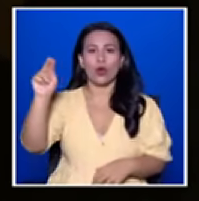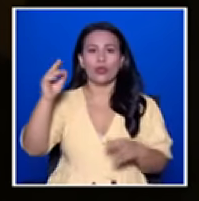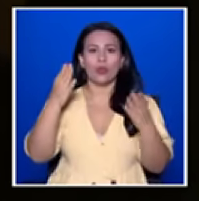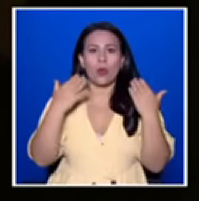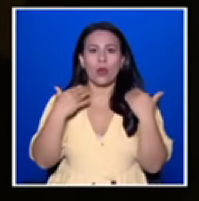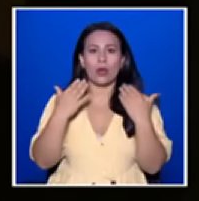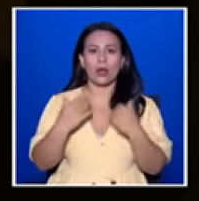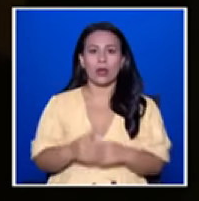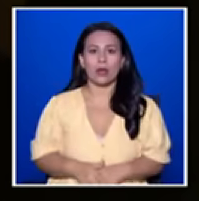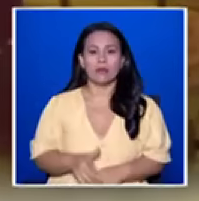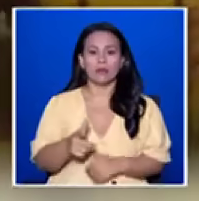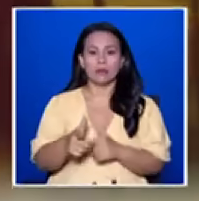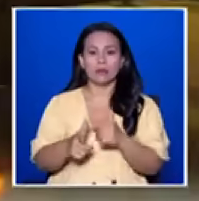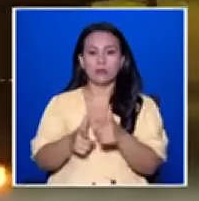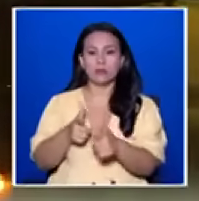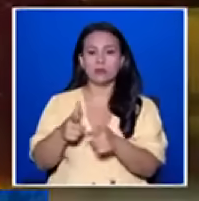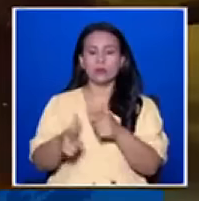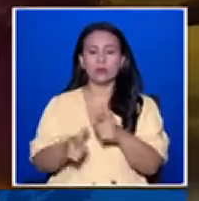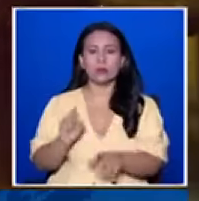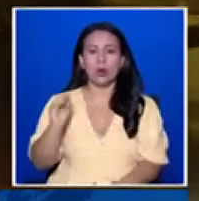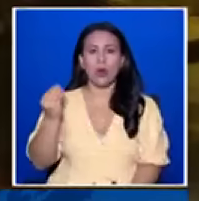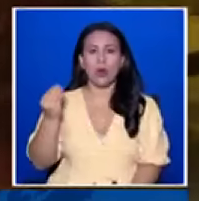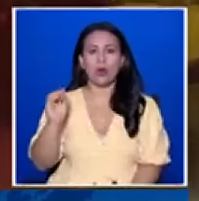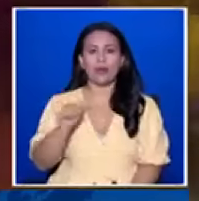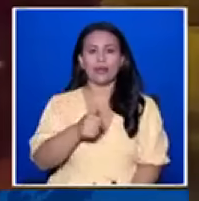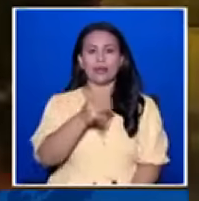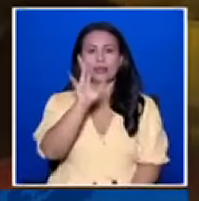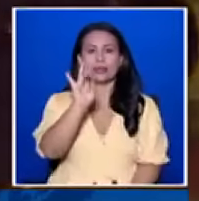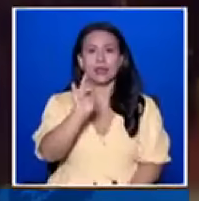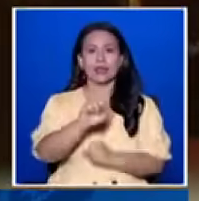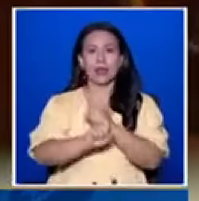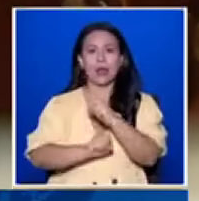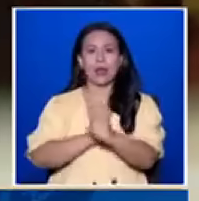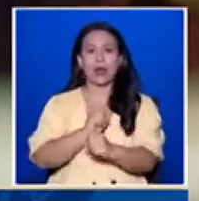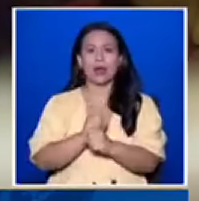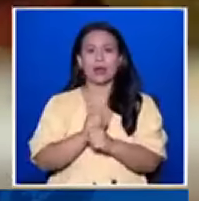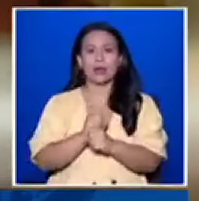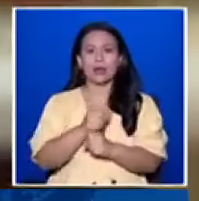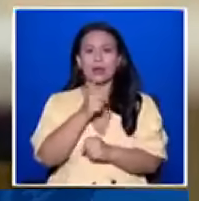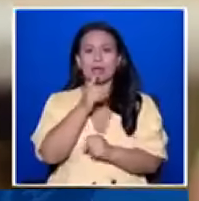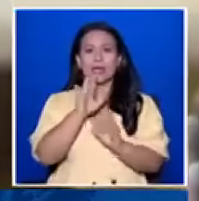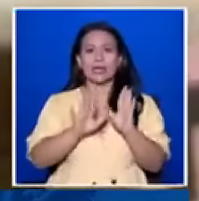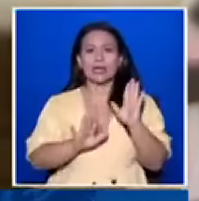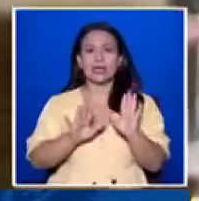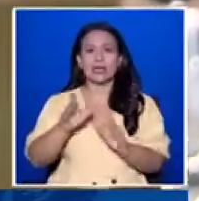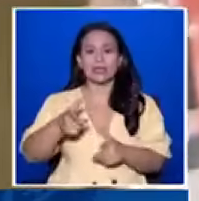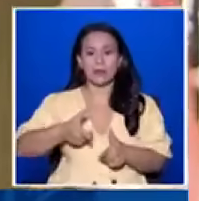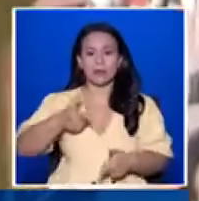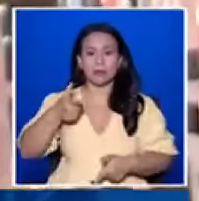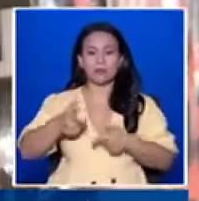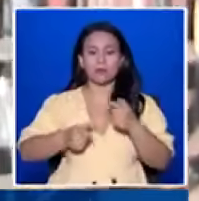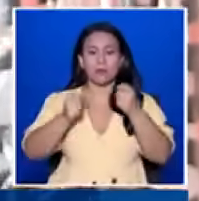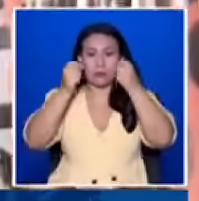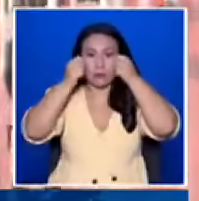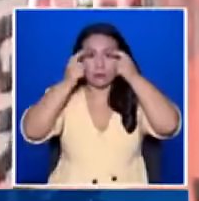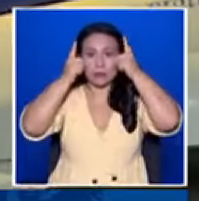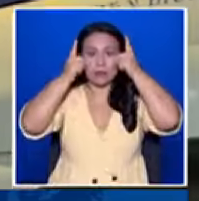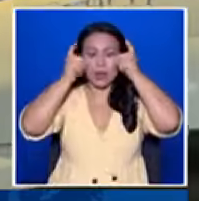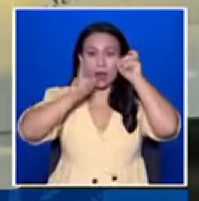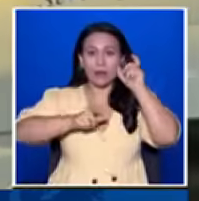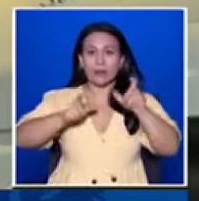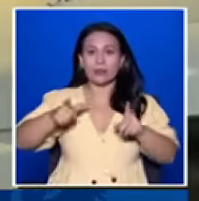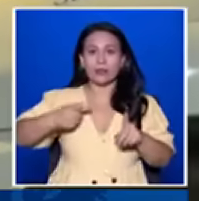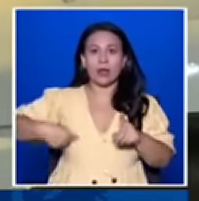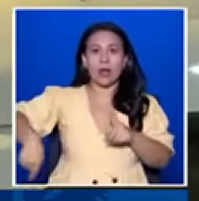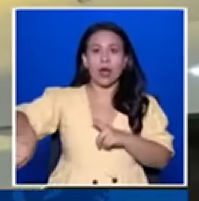Guayaquil. Sicarios acribillaron a un joven de 17 años. Fueron 15 disparos los que despertaron a los moradores